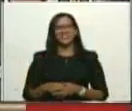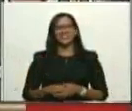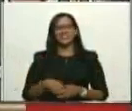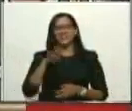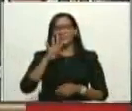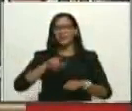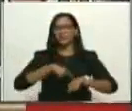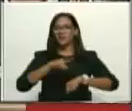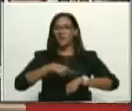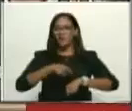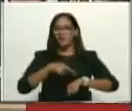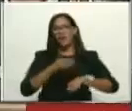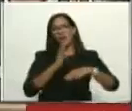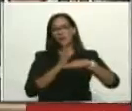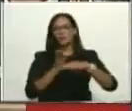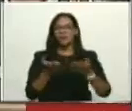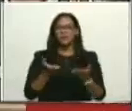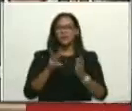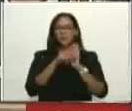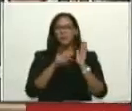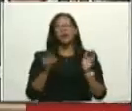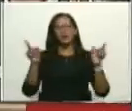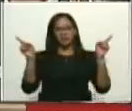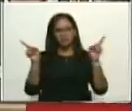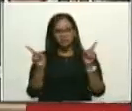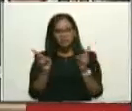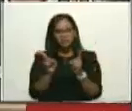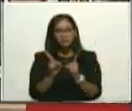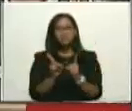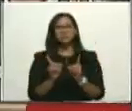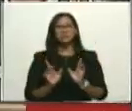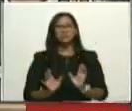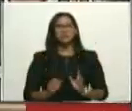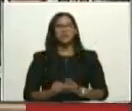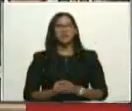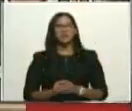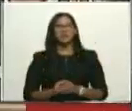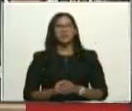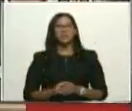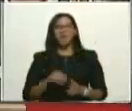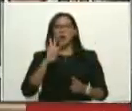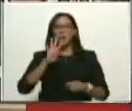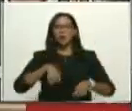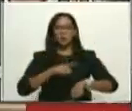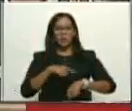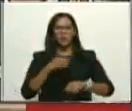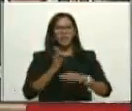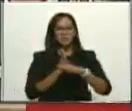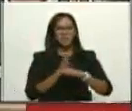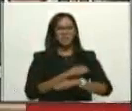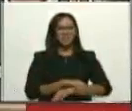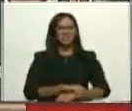4 horas y media en promedio de programa, aunque hemos bajado el nivel últimamente. No hemos llegado ni a 4 horas y media, va.